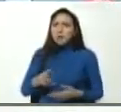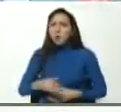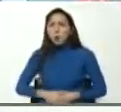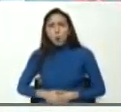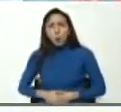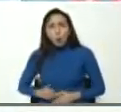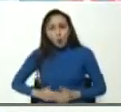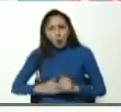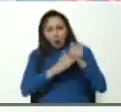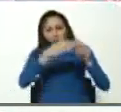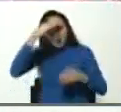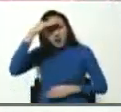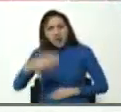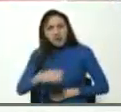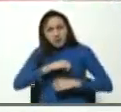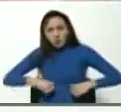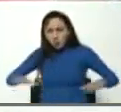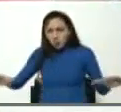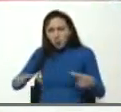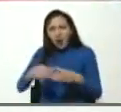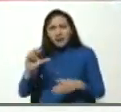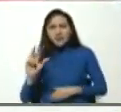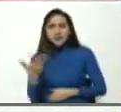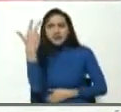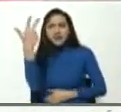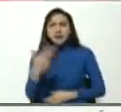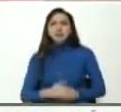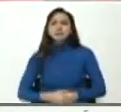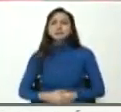jefe de la tercera división para entonces